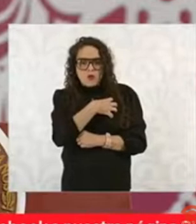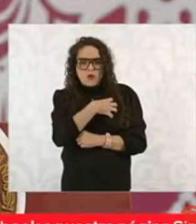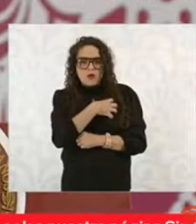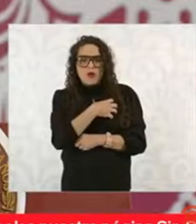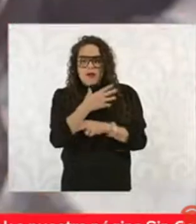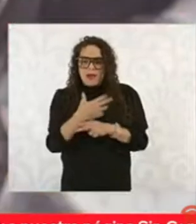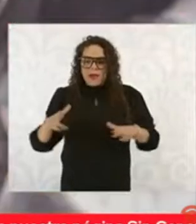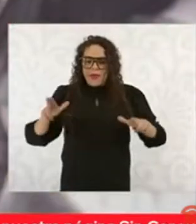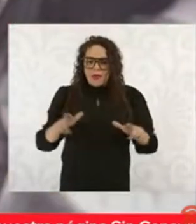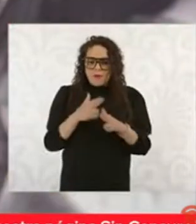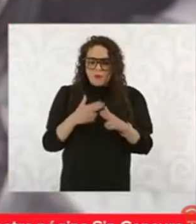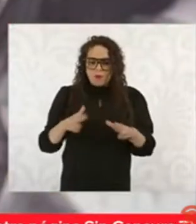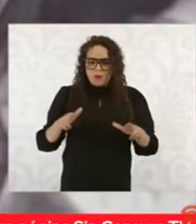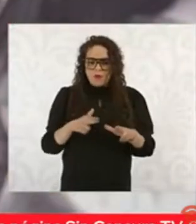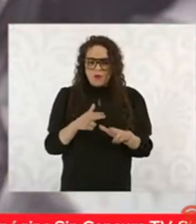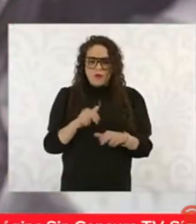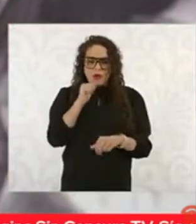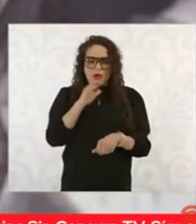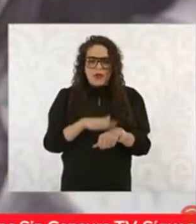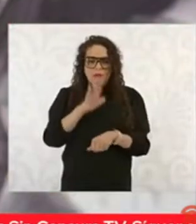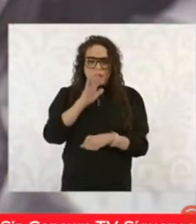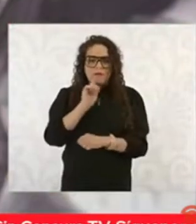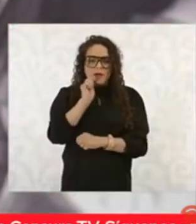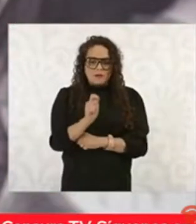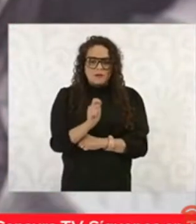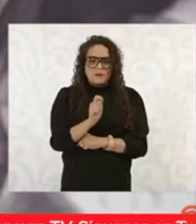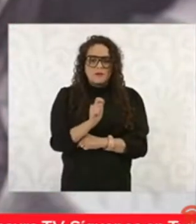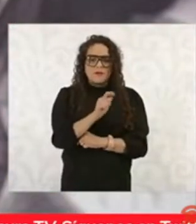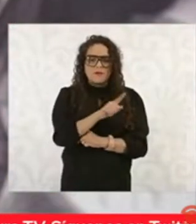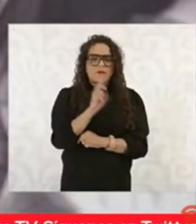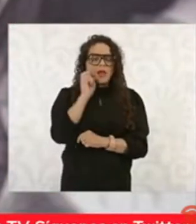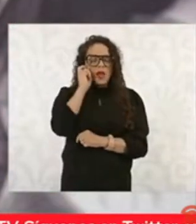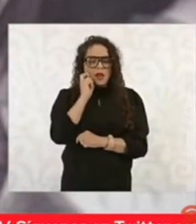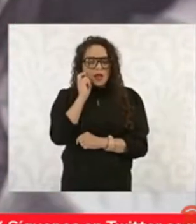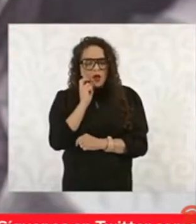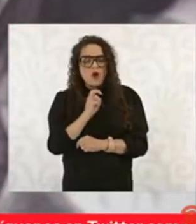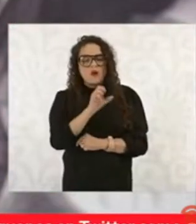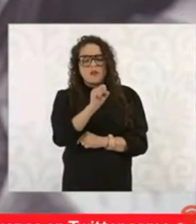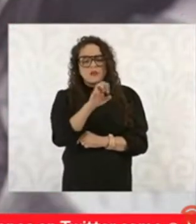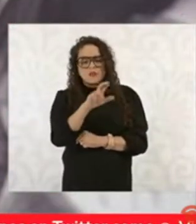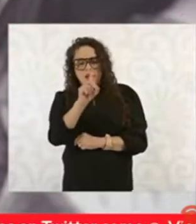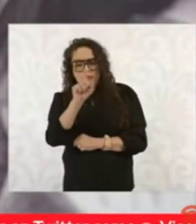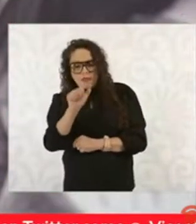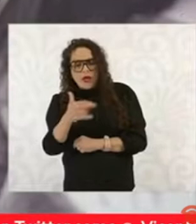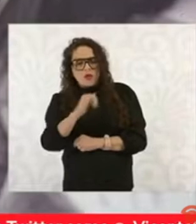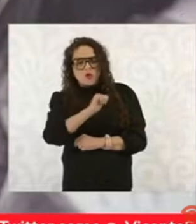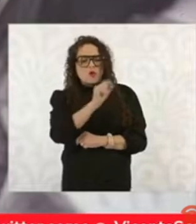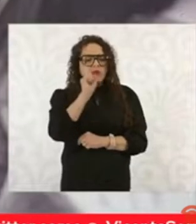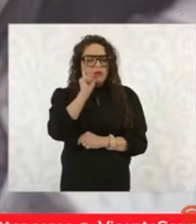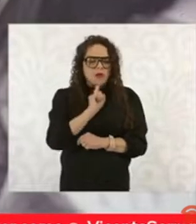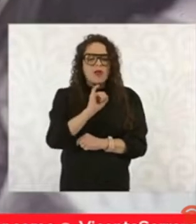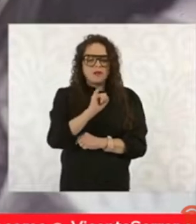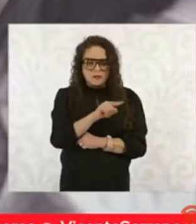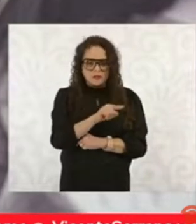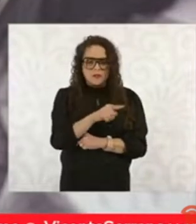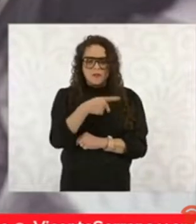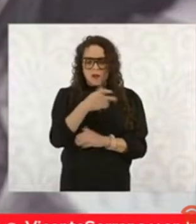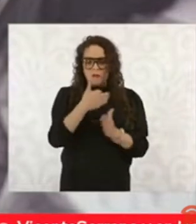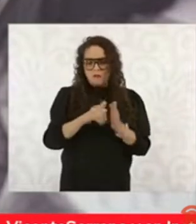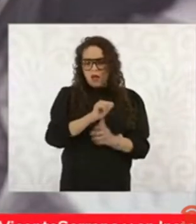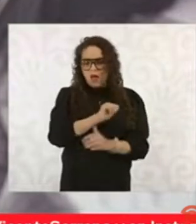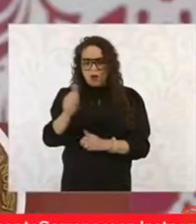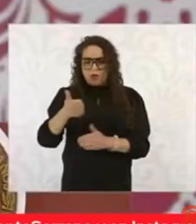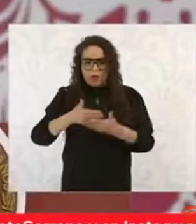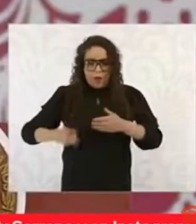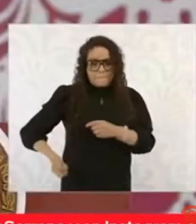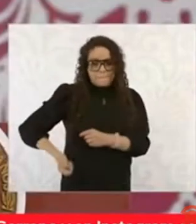tenido aniversarios luctuosos, el de Sara Pérez, Leona Vicario y Carmen Cerdán, que implicaba el izamiento a media asta, pero por